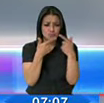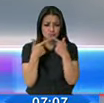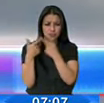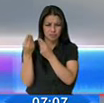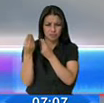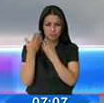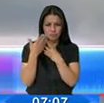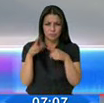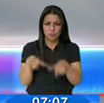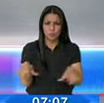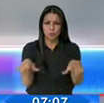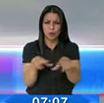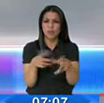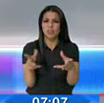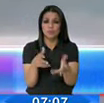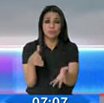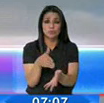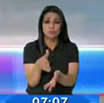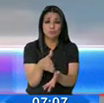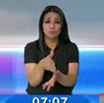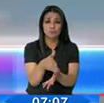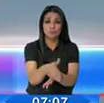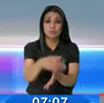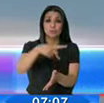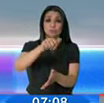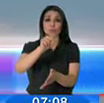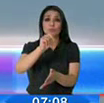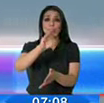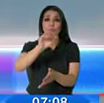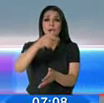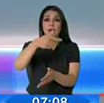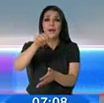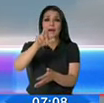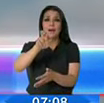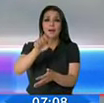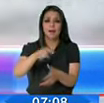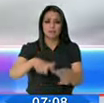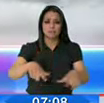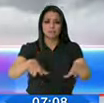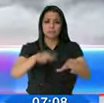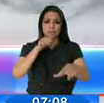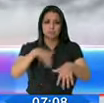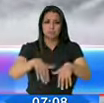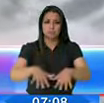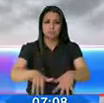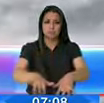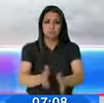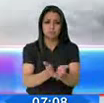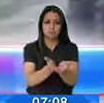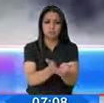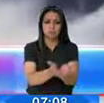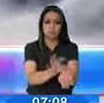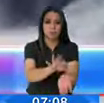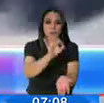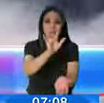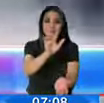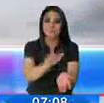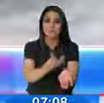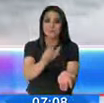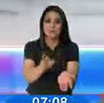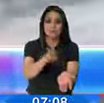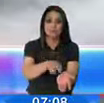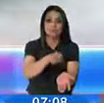entregadas sobre voló hasta el sector de Punta Galera en el cantón Huizne. En el agua ubicaron la fibra con tres tripulantes.